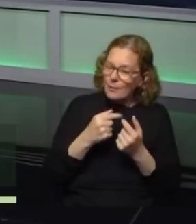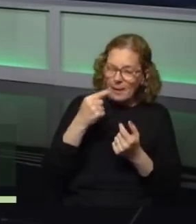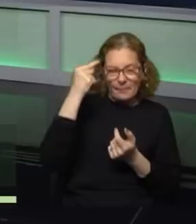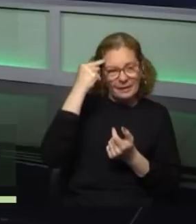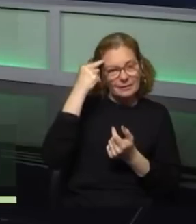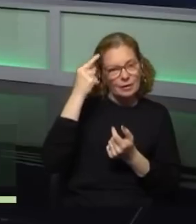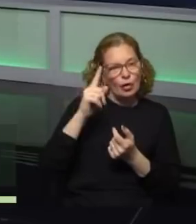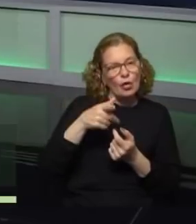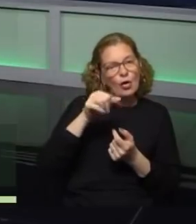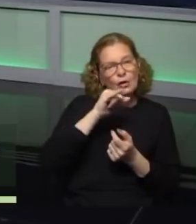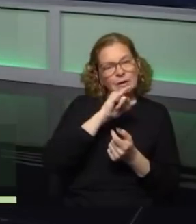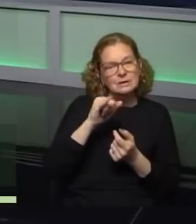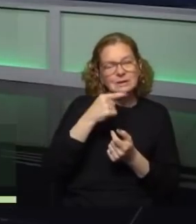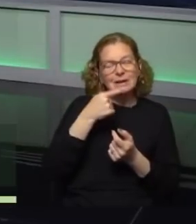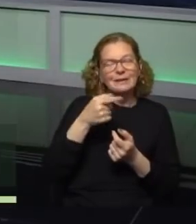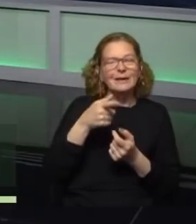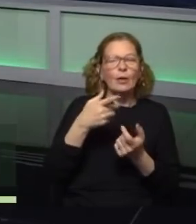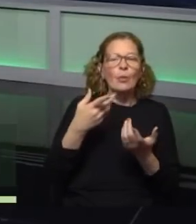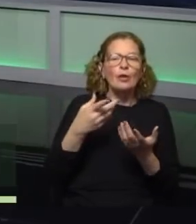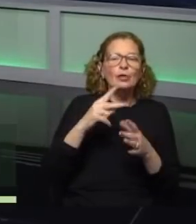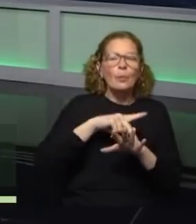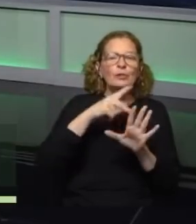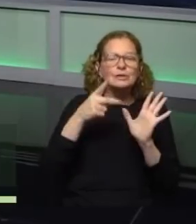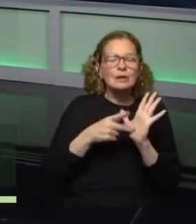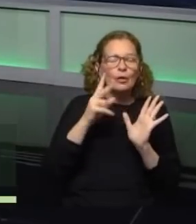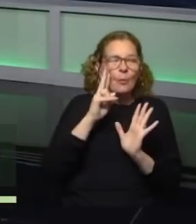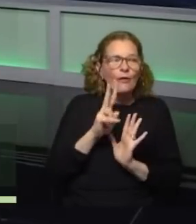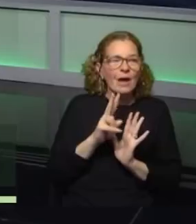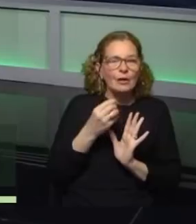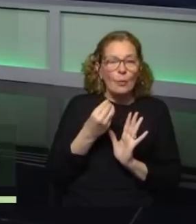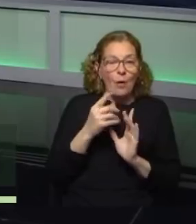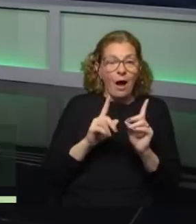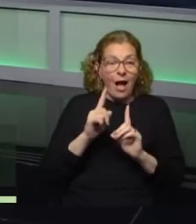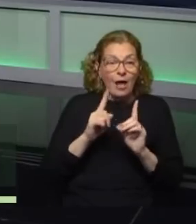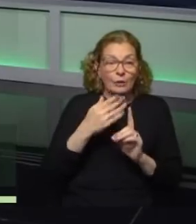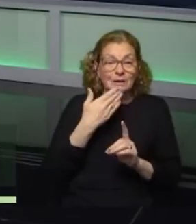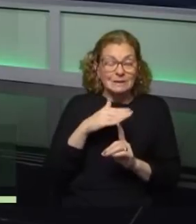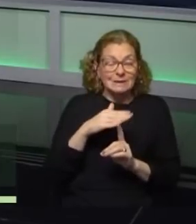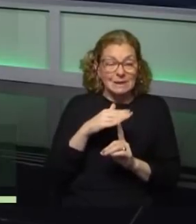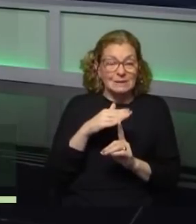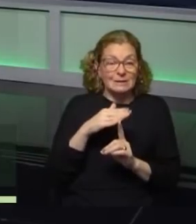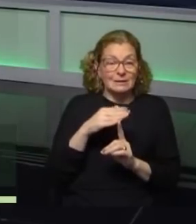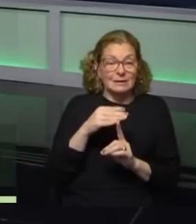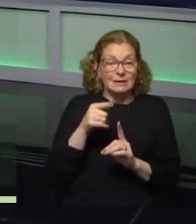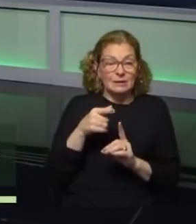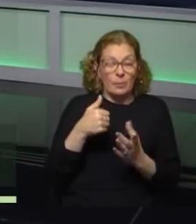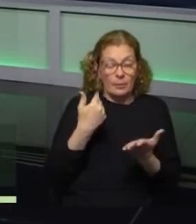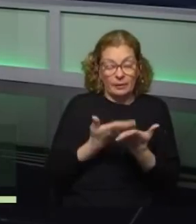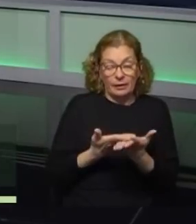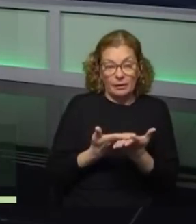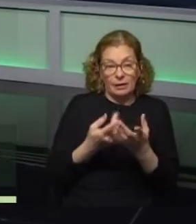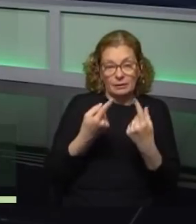con Adriana boni bueno Cómo conseguir estos proyectos algunos entendía que que presentaban